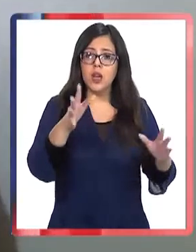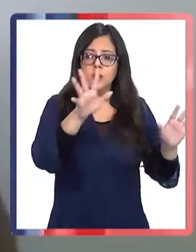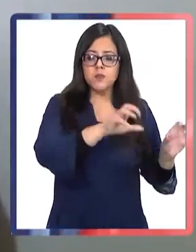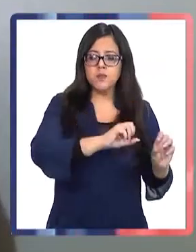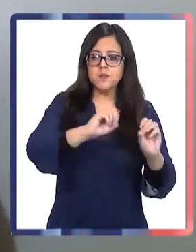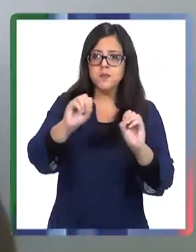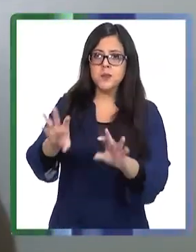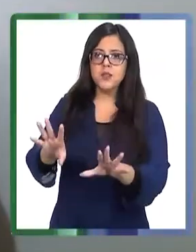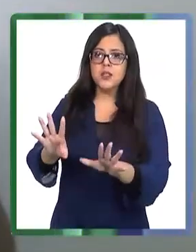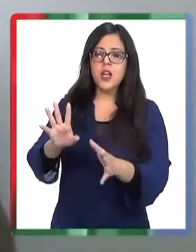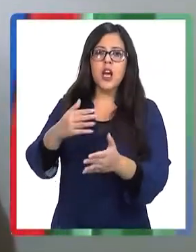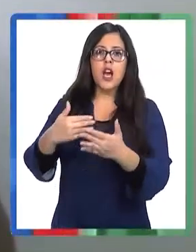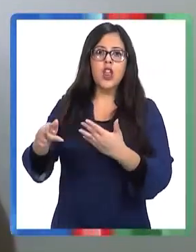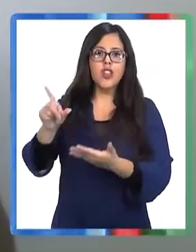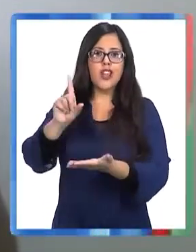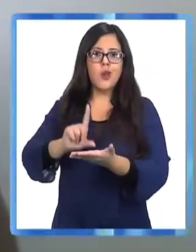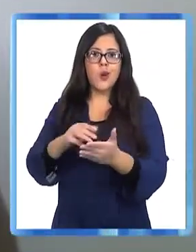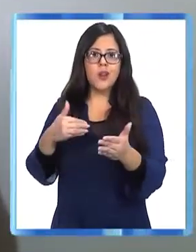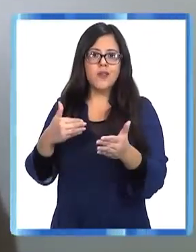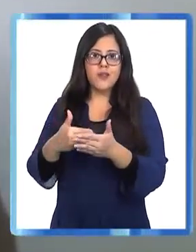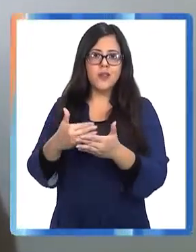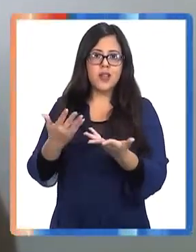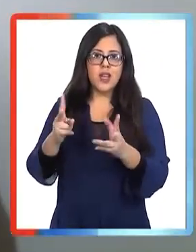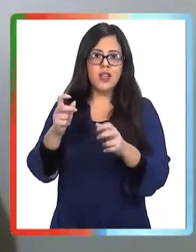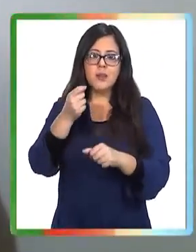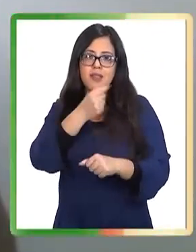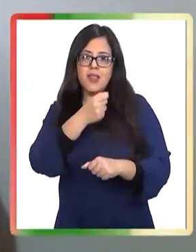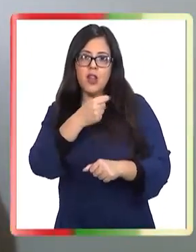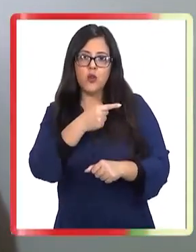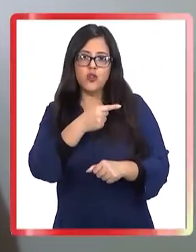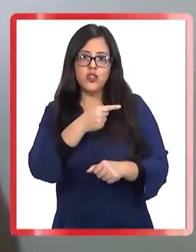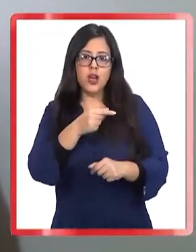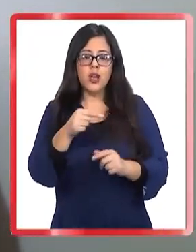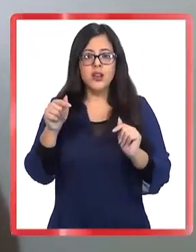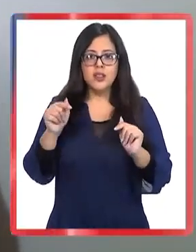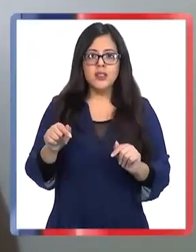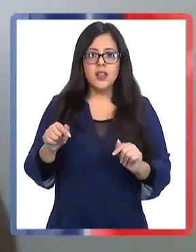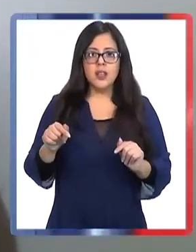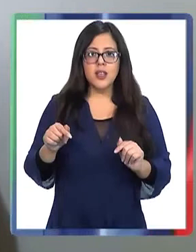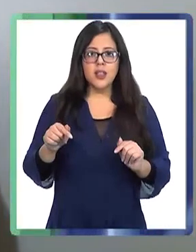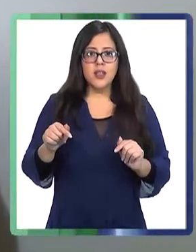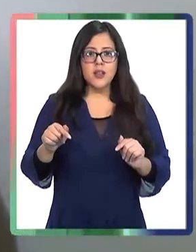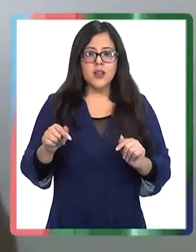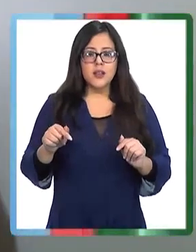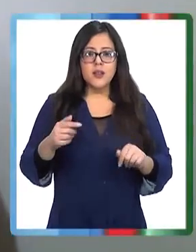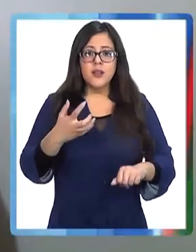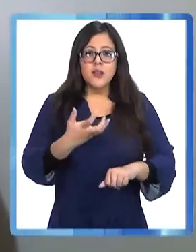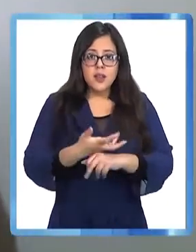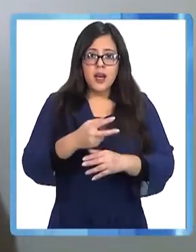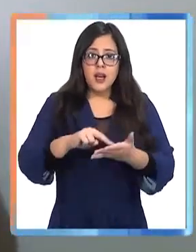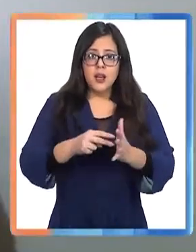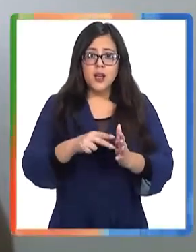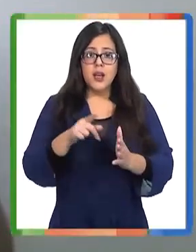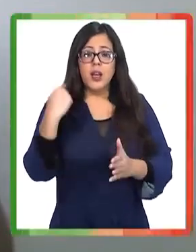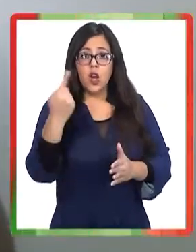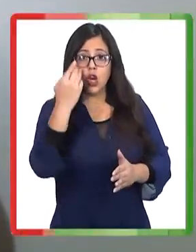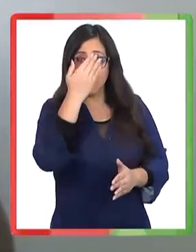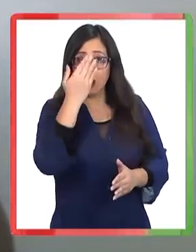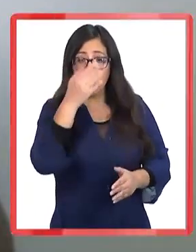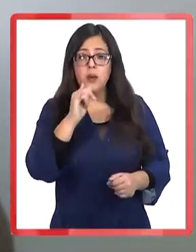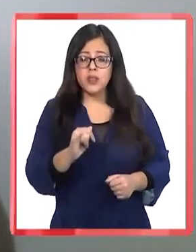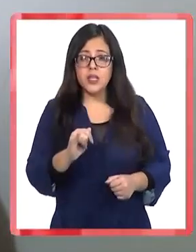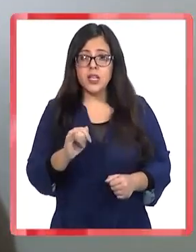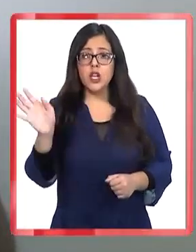o conducidos al complejo fronterizo para realizar la autodenuncia. Ahí es donde se genera un problema que para nosotros